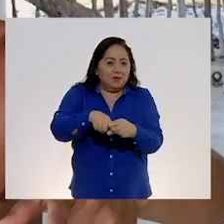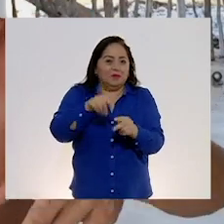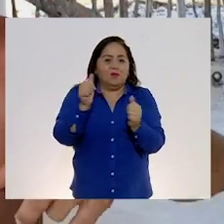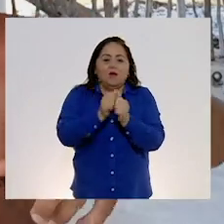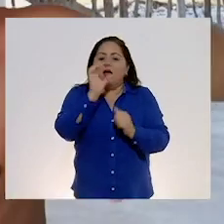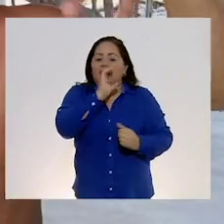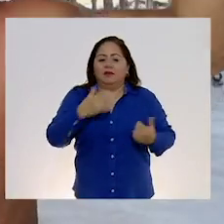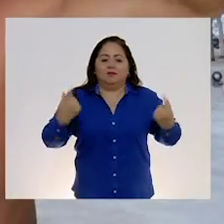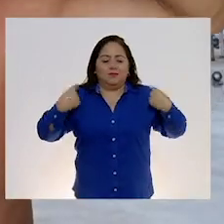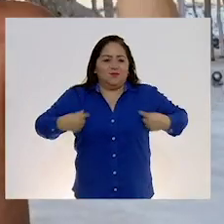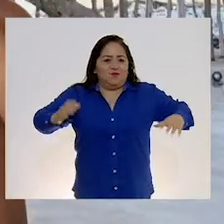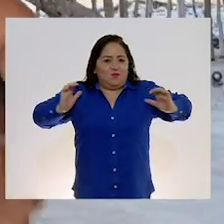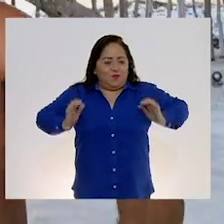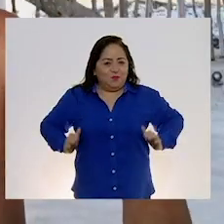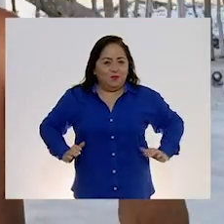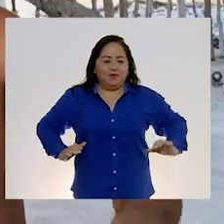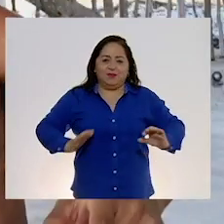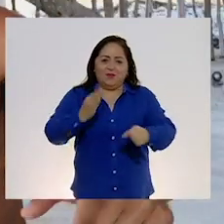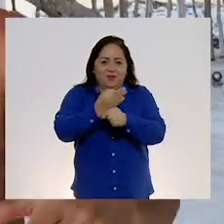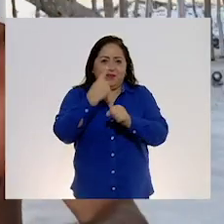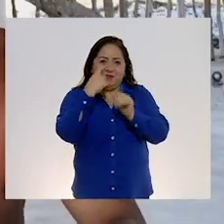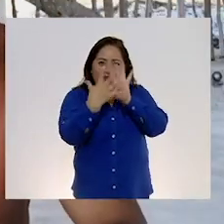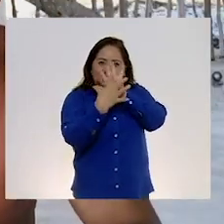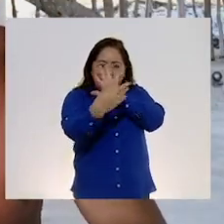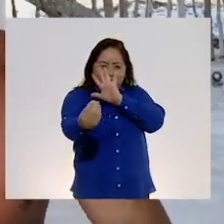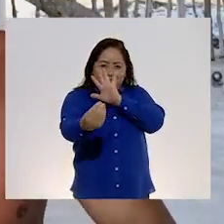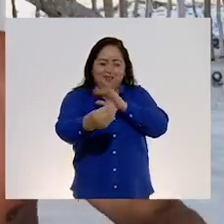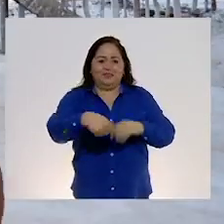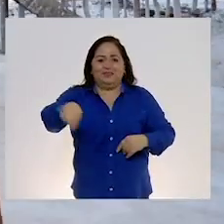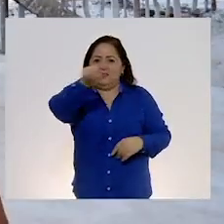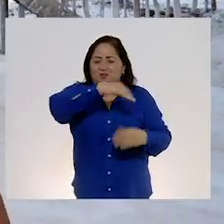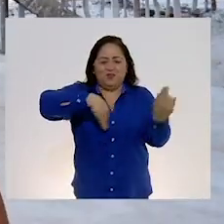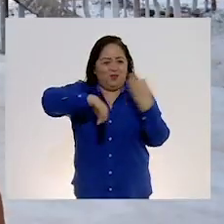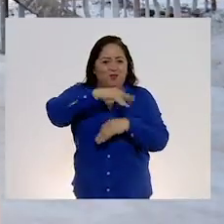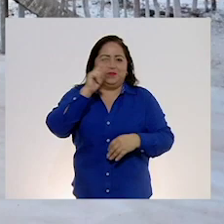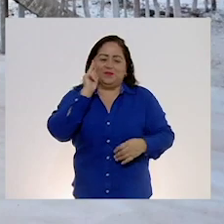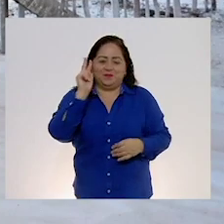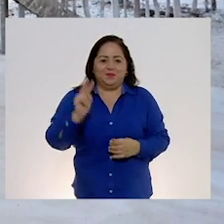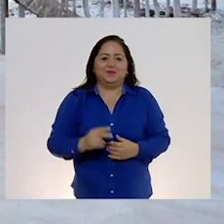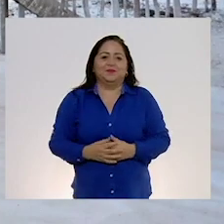calentamiento y pues que venga la rutina. ¡Actívense todos!